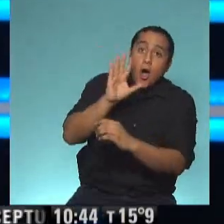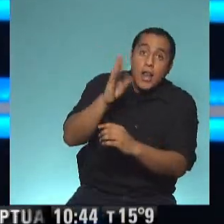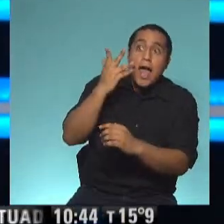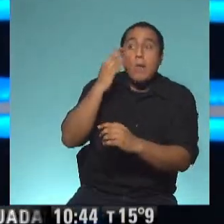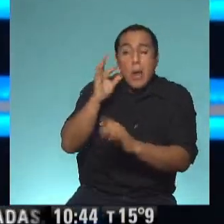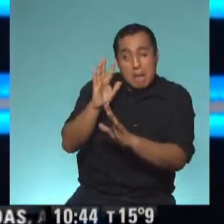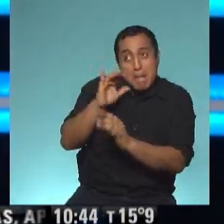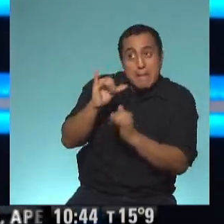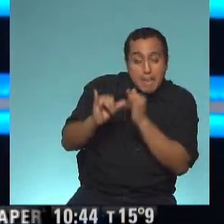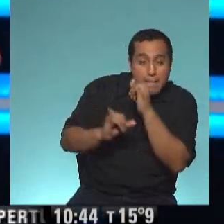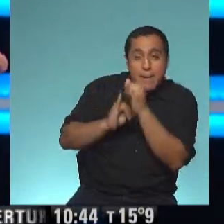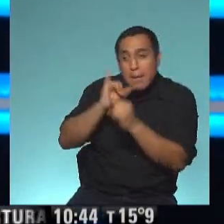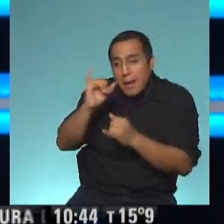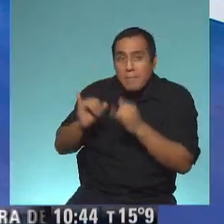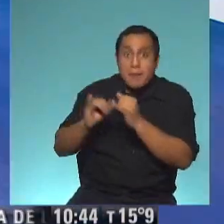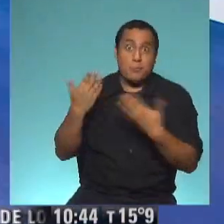te cuento